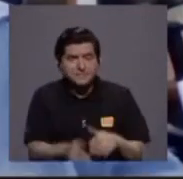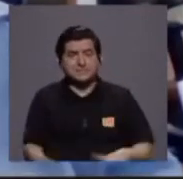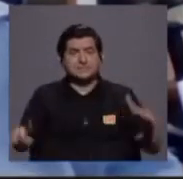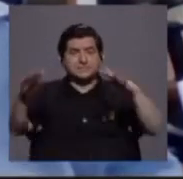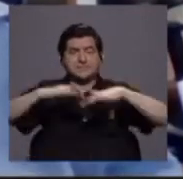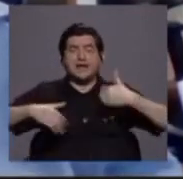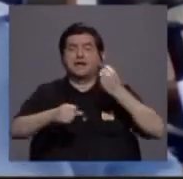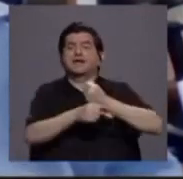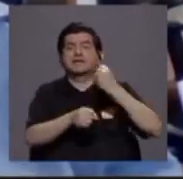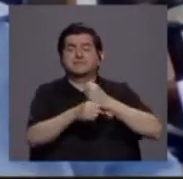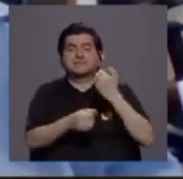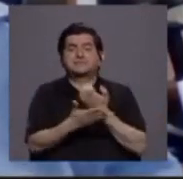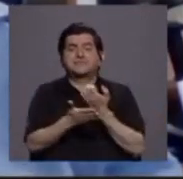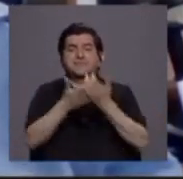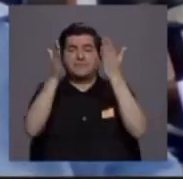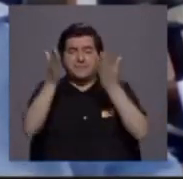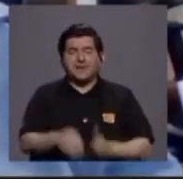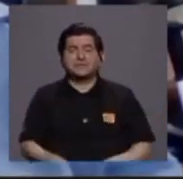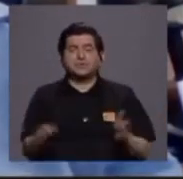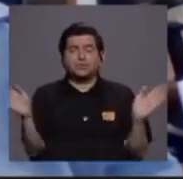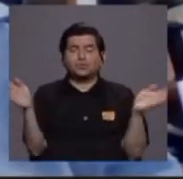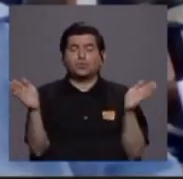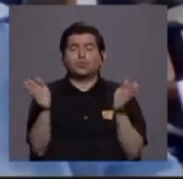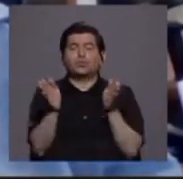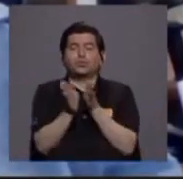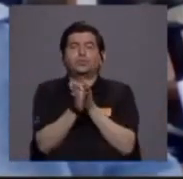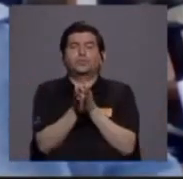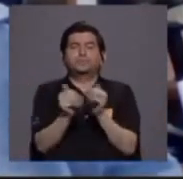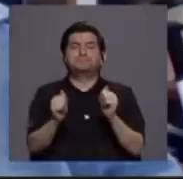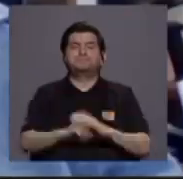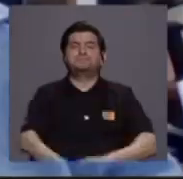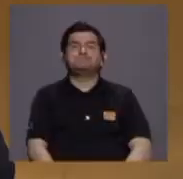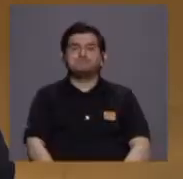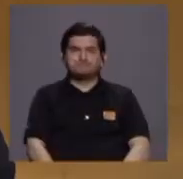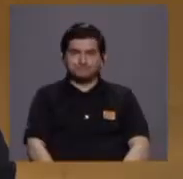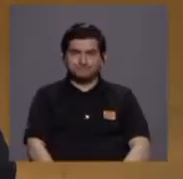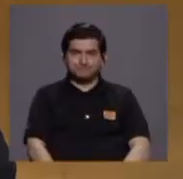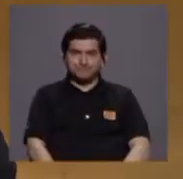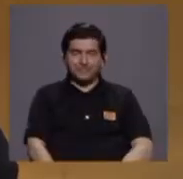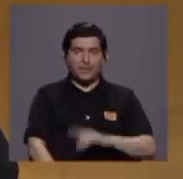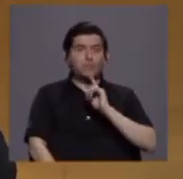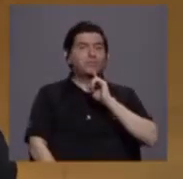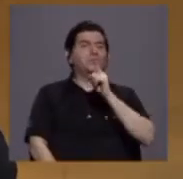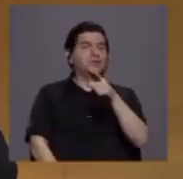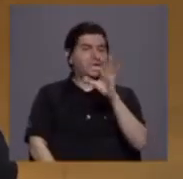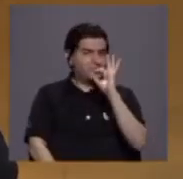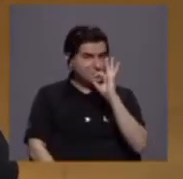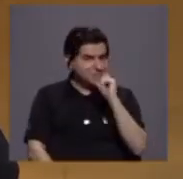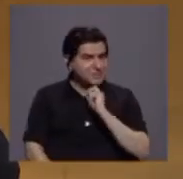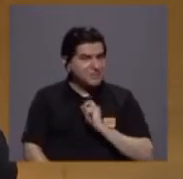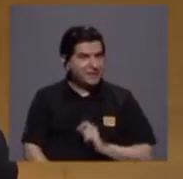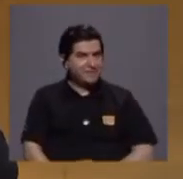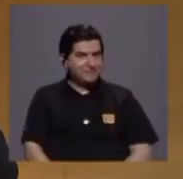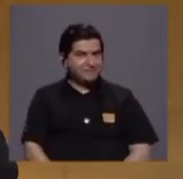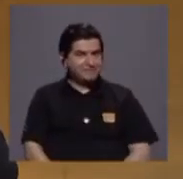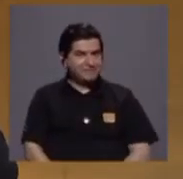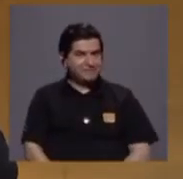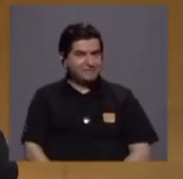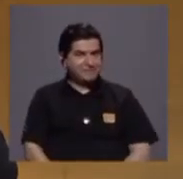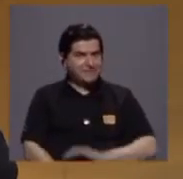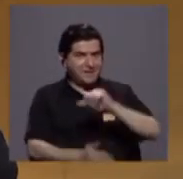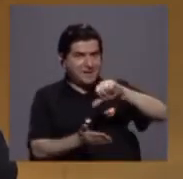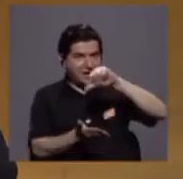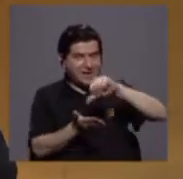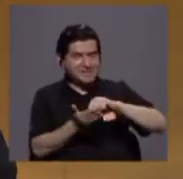espacios laborales para los economistas se van a reducir sustancialmente. Pues dices bien, e incluso cuando el